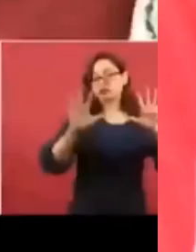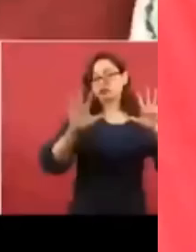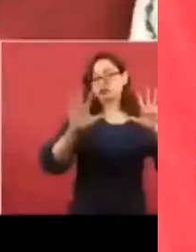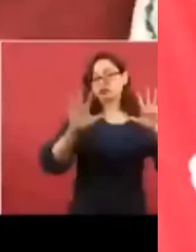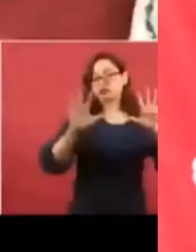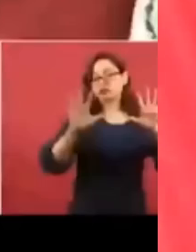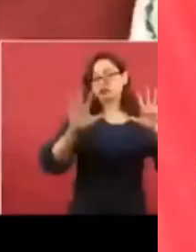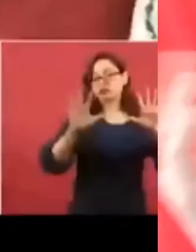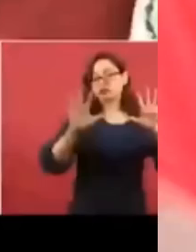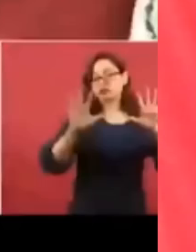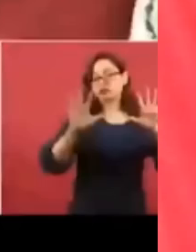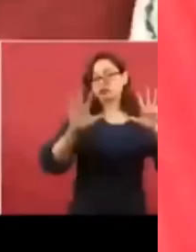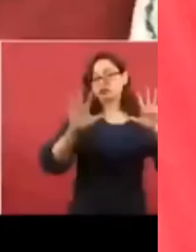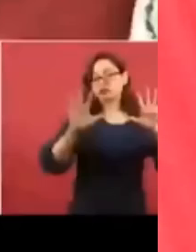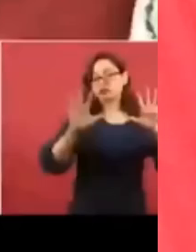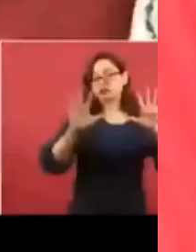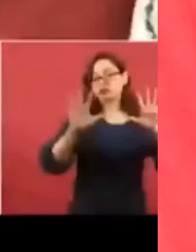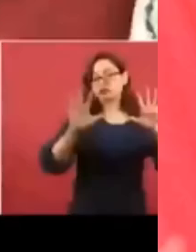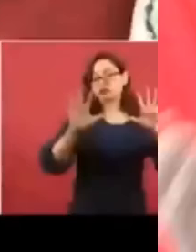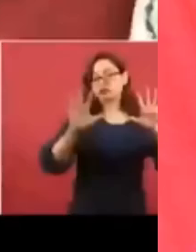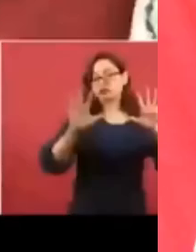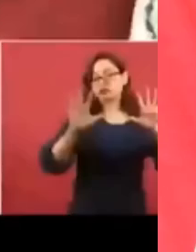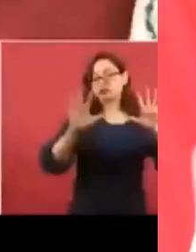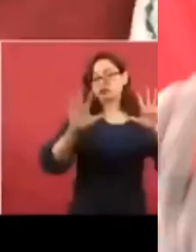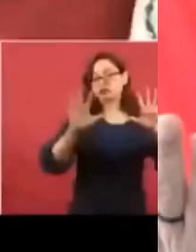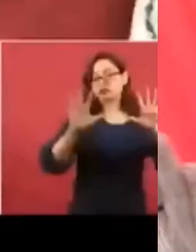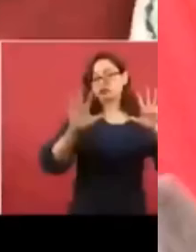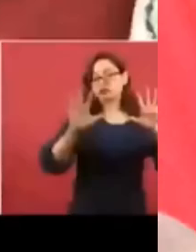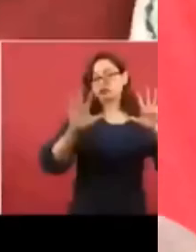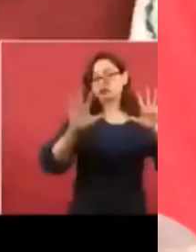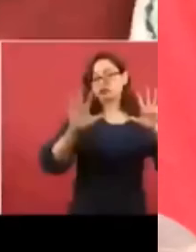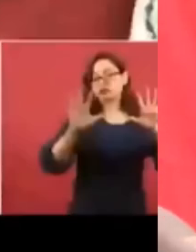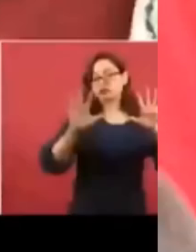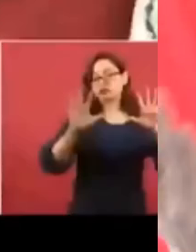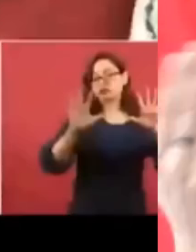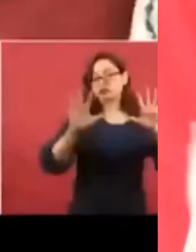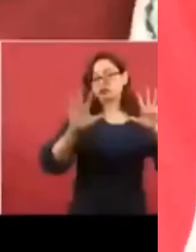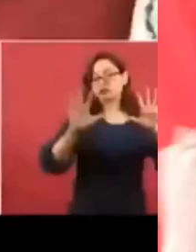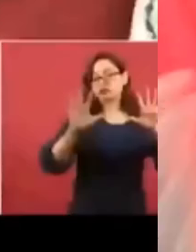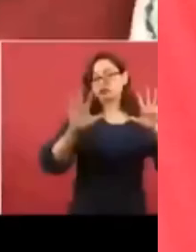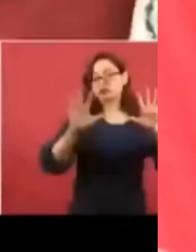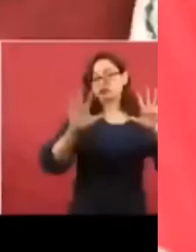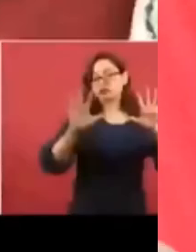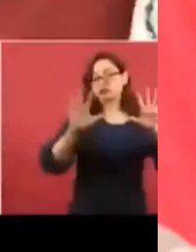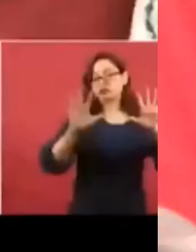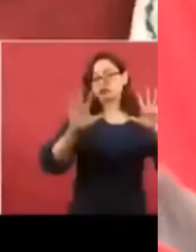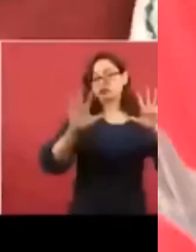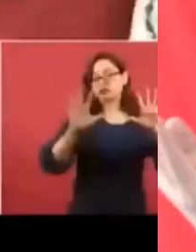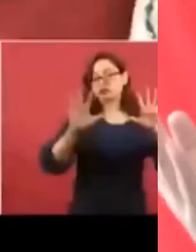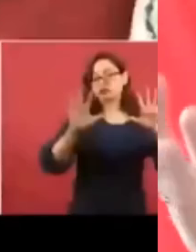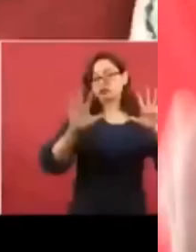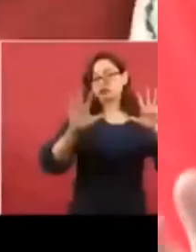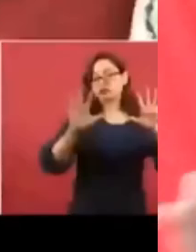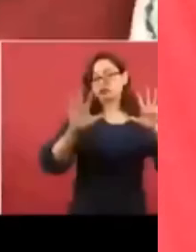luz compa así que que de repente en estos pueblos llegue luz luego ya de luz poquita pero que llegue a internet compa